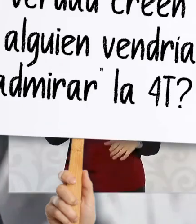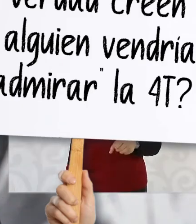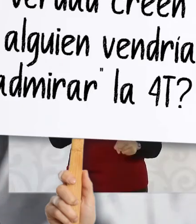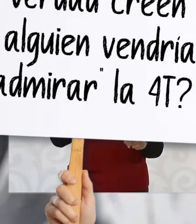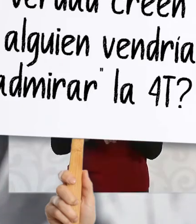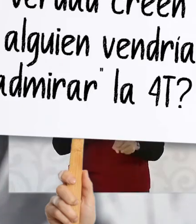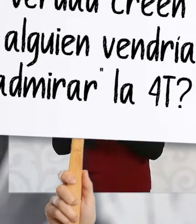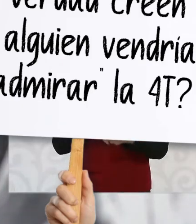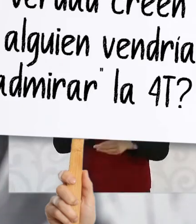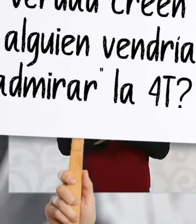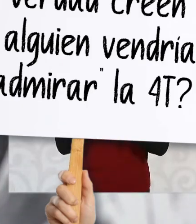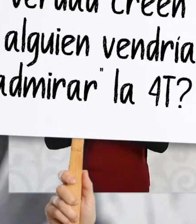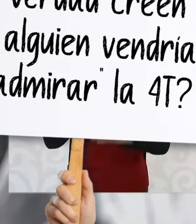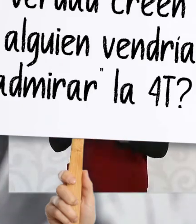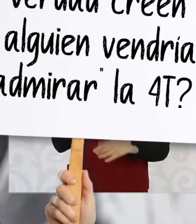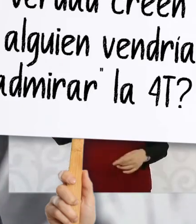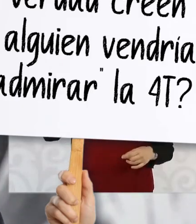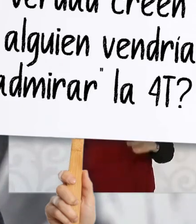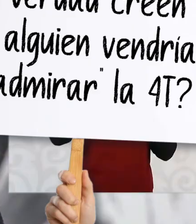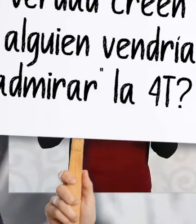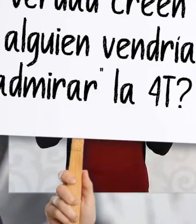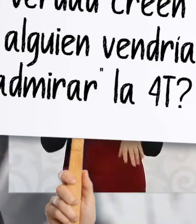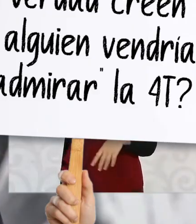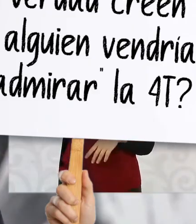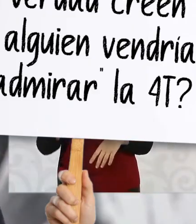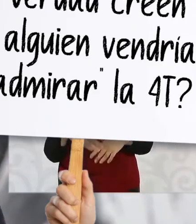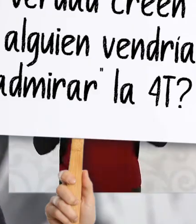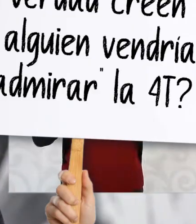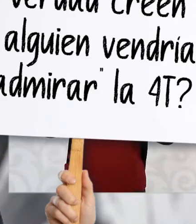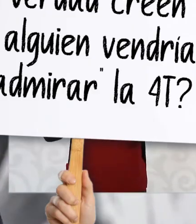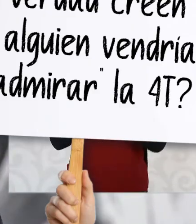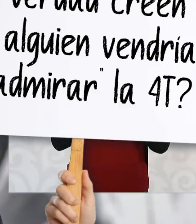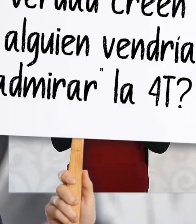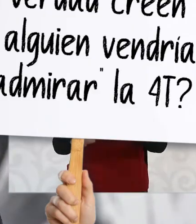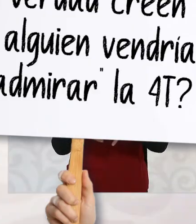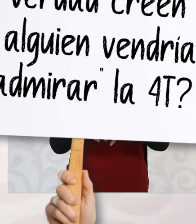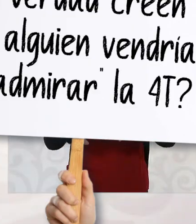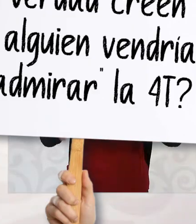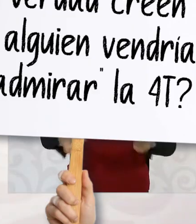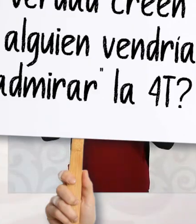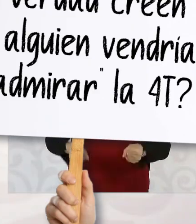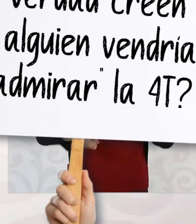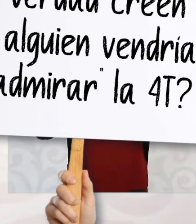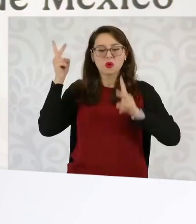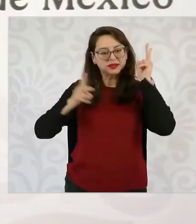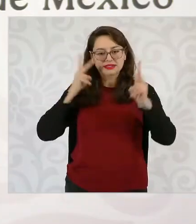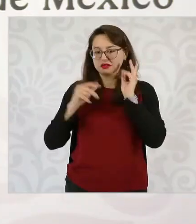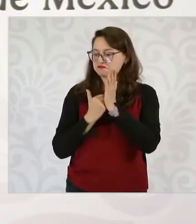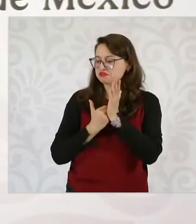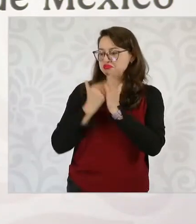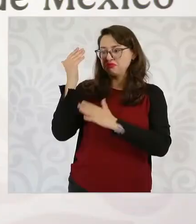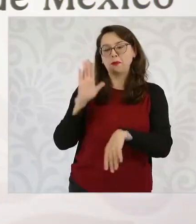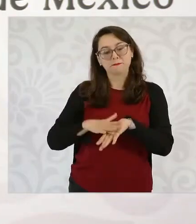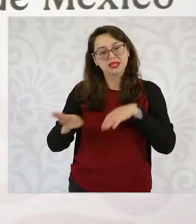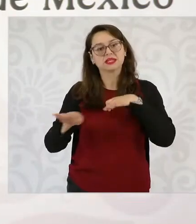que estamos viviendo también en nuestro país. Entonces van a llegar más visitantes y eso nos va a ayudar muchísimo a la generación de